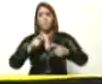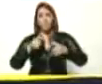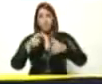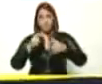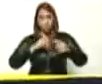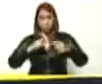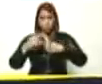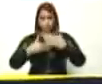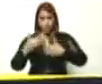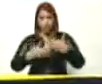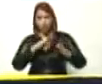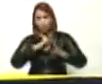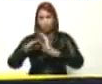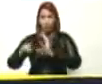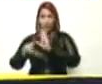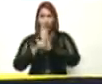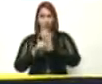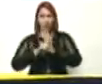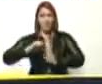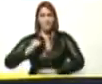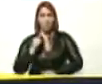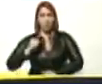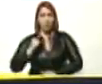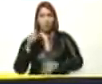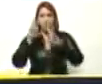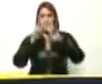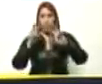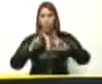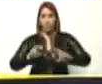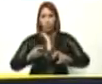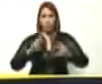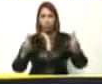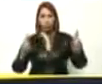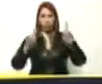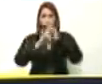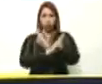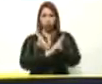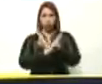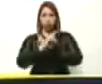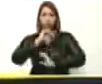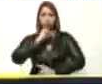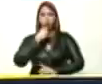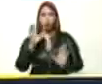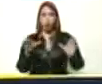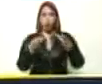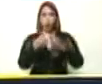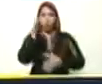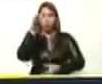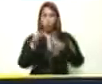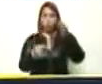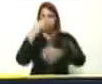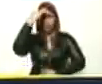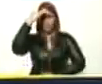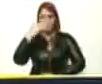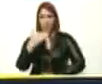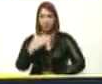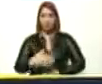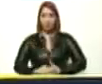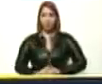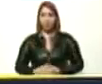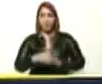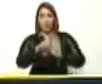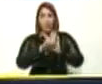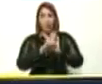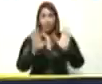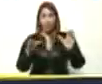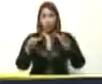ley, del estatuto, de policía, de investigación, la reforma, del código, orgánico, de justicia, militar, la ley,